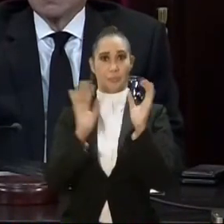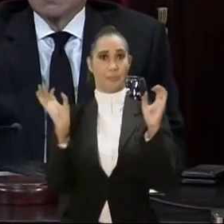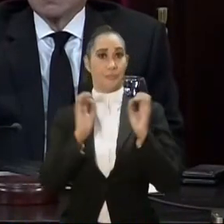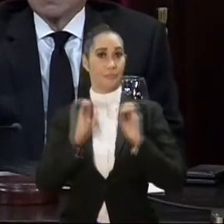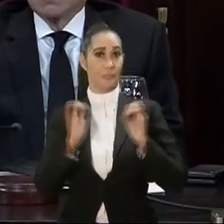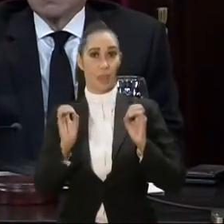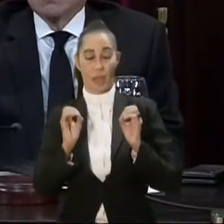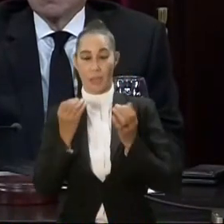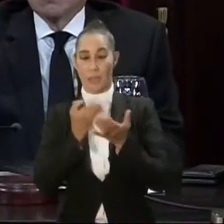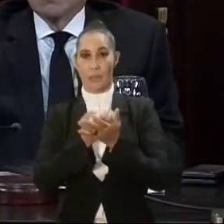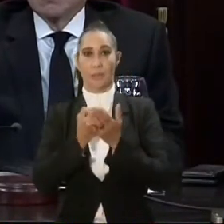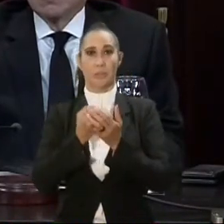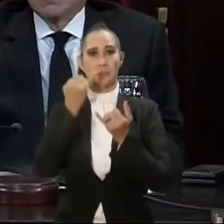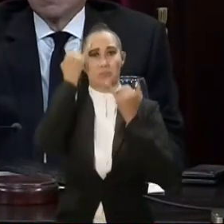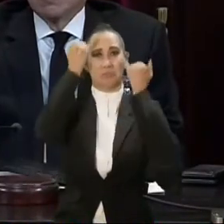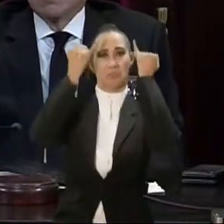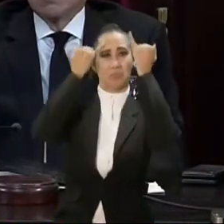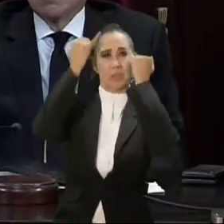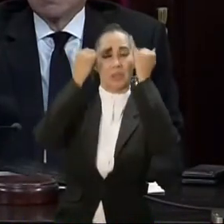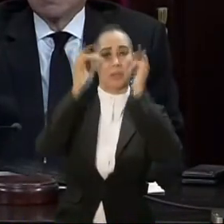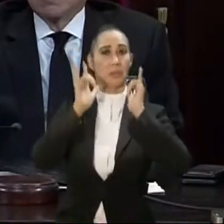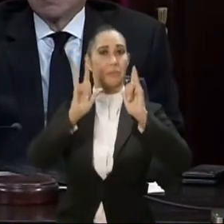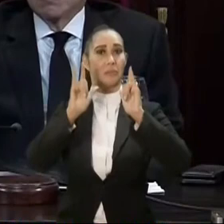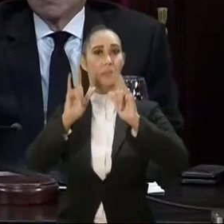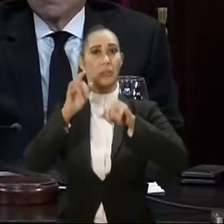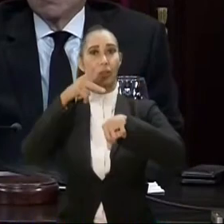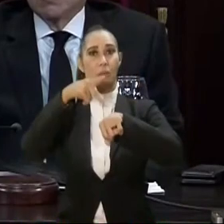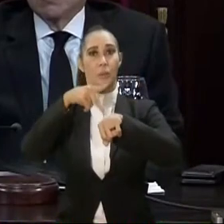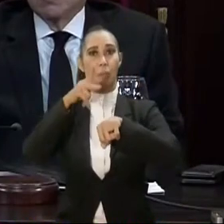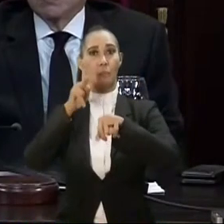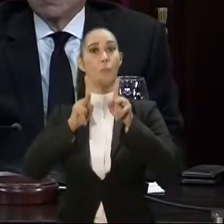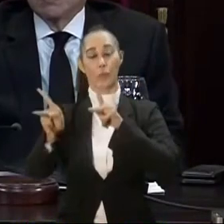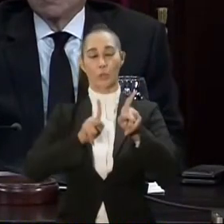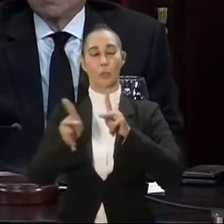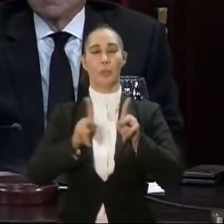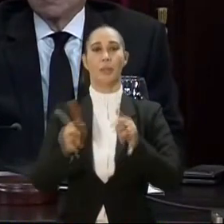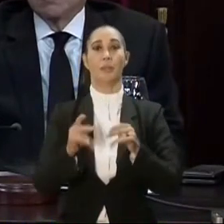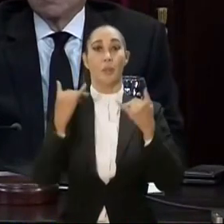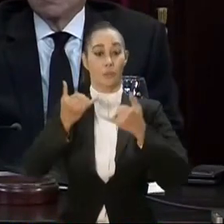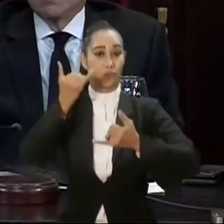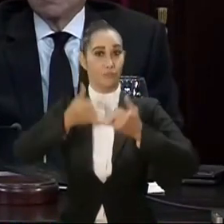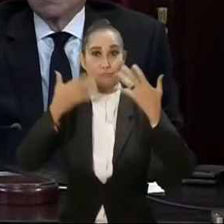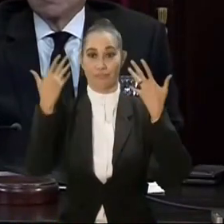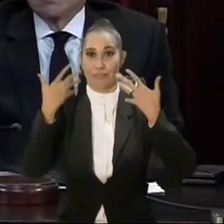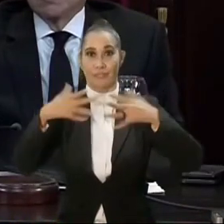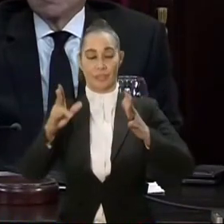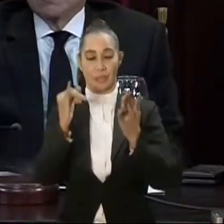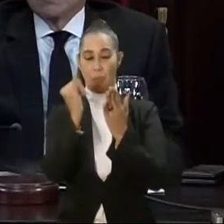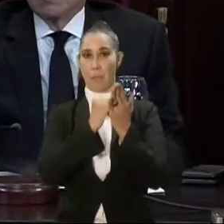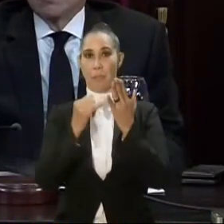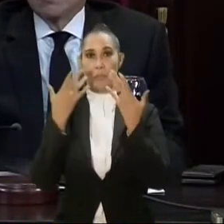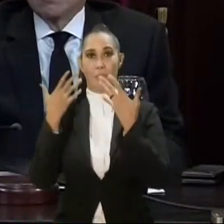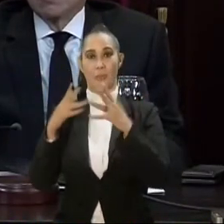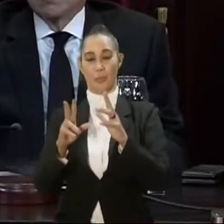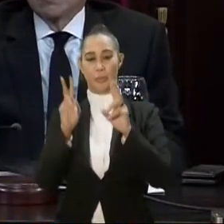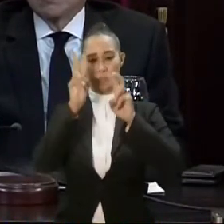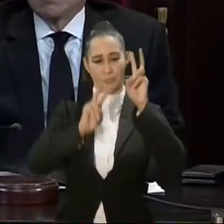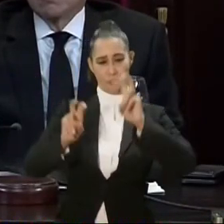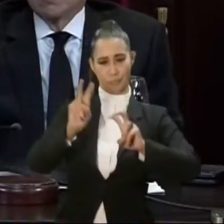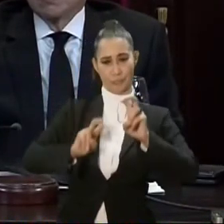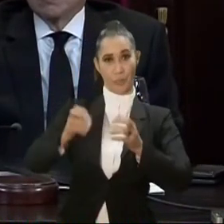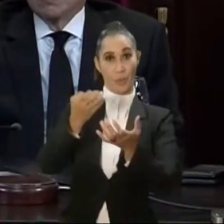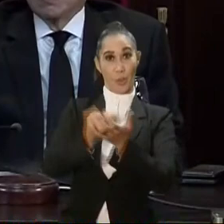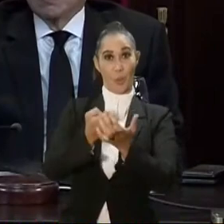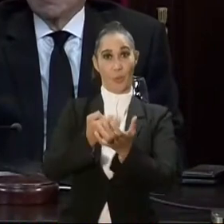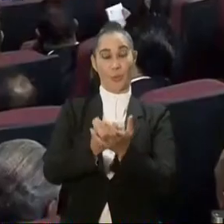ni económicos y era solo un sueño para Santiago y Puerto Plata hoy hemos terminado los diseños de construcción y los estudios de factibilidad